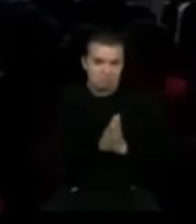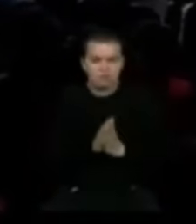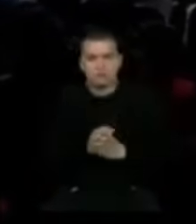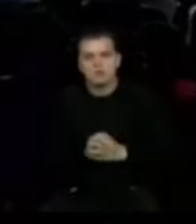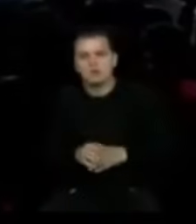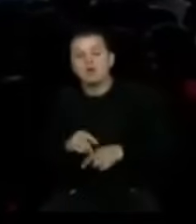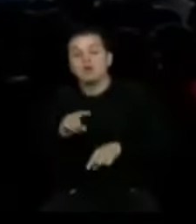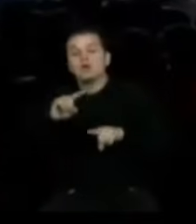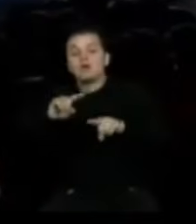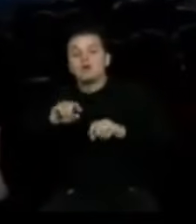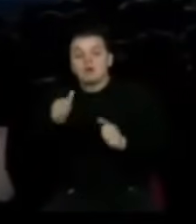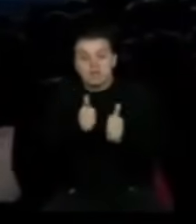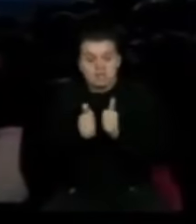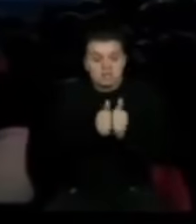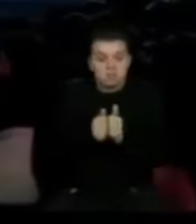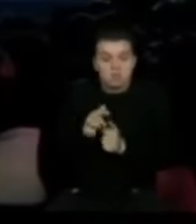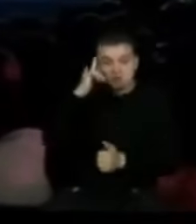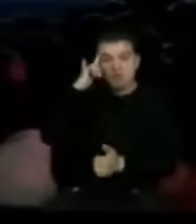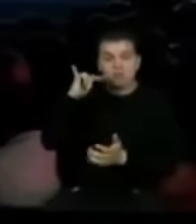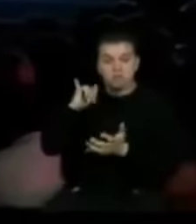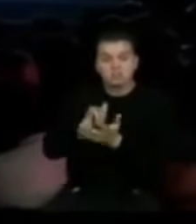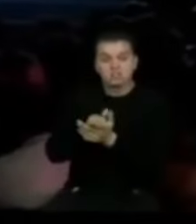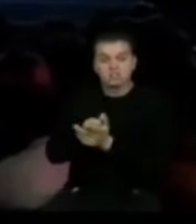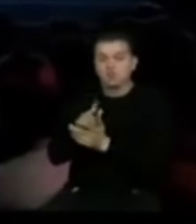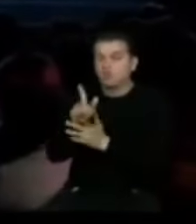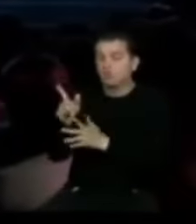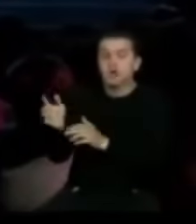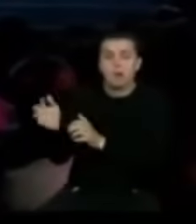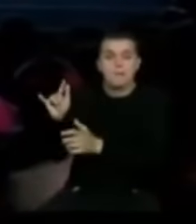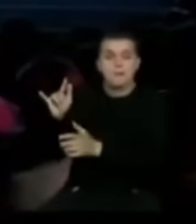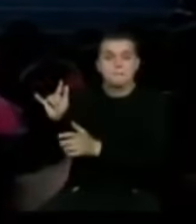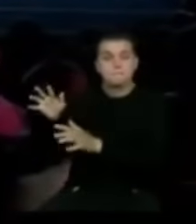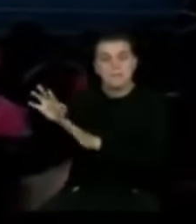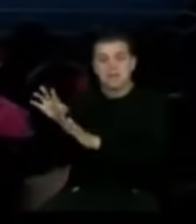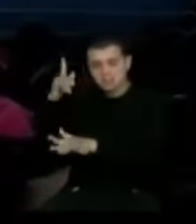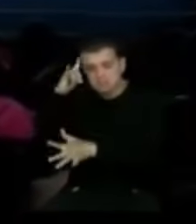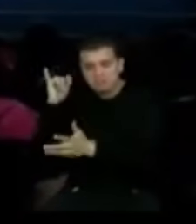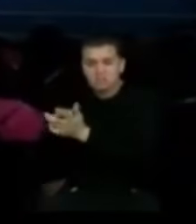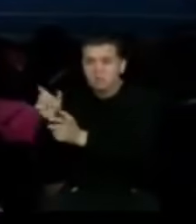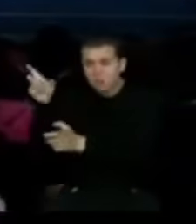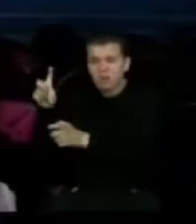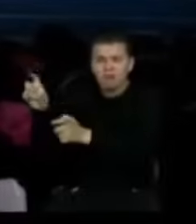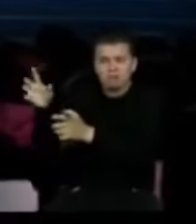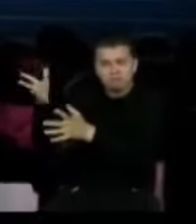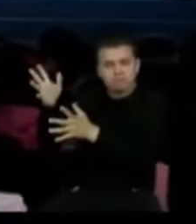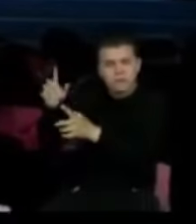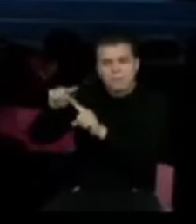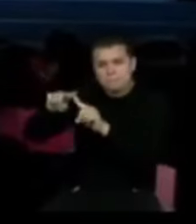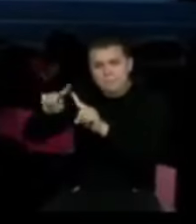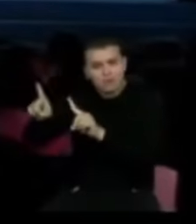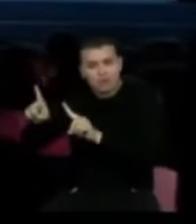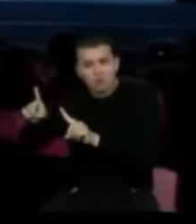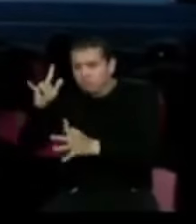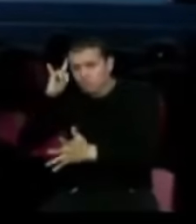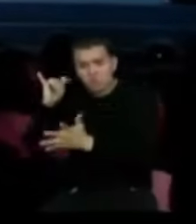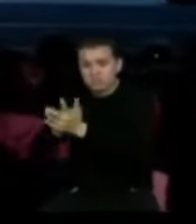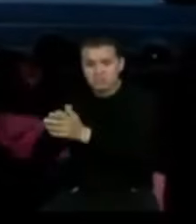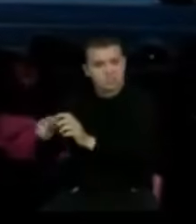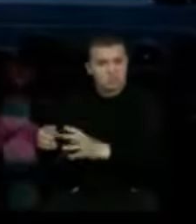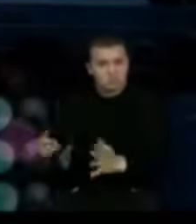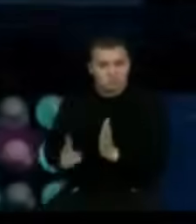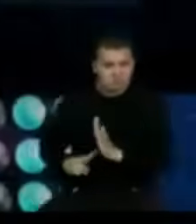pero no habían creído en su resurrección. Por lo tanto, estaban en miedo, en temor, encerrados.